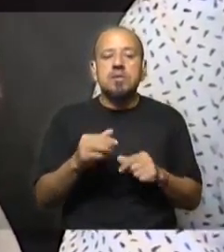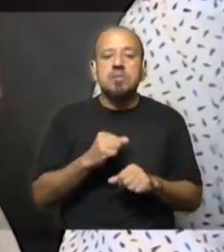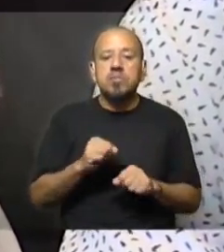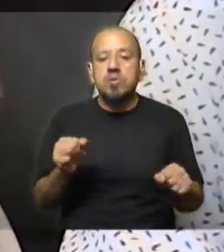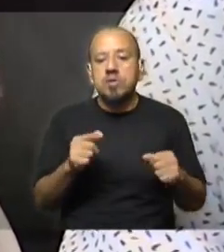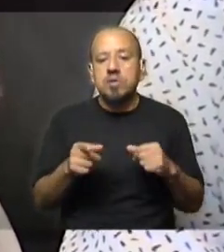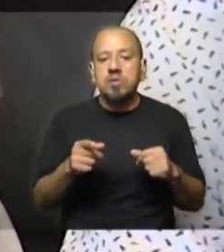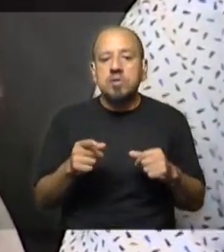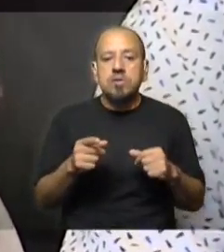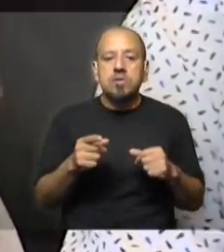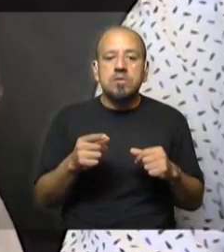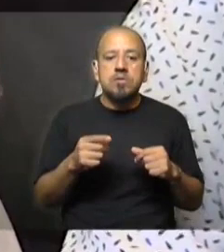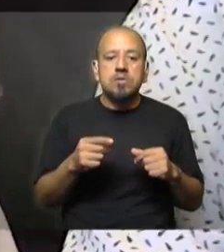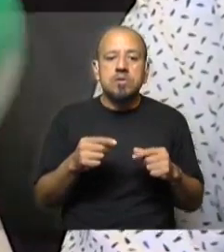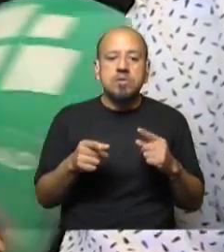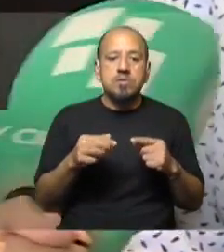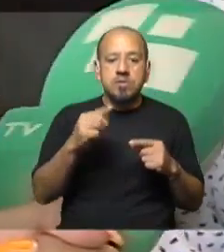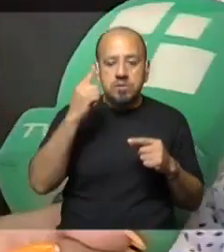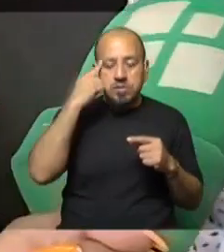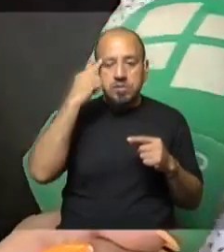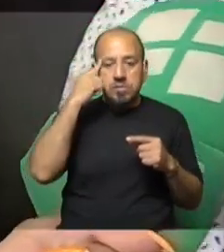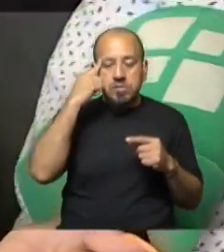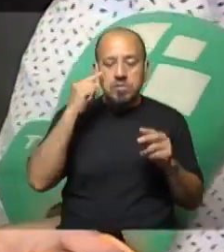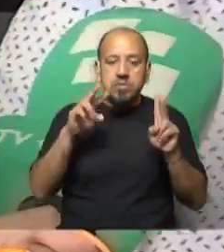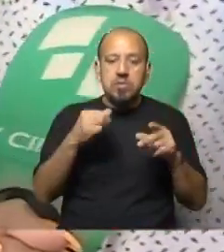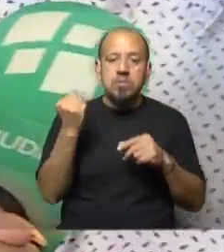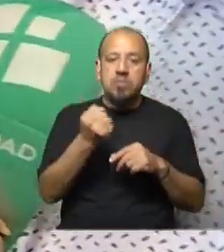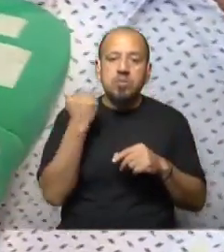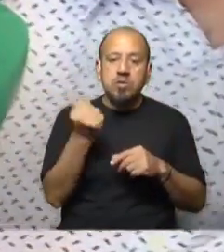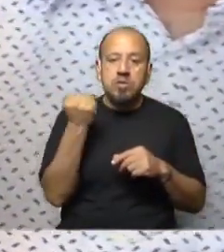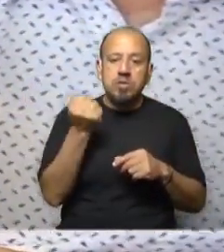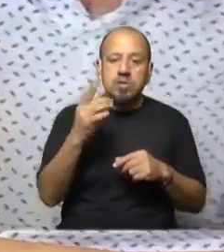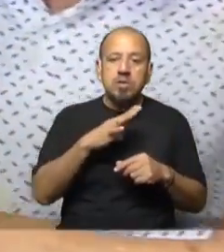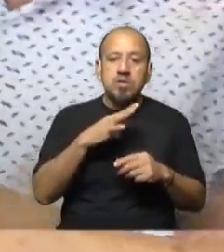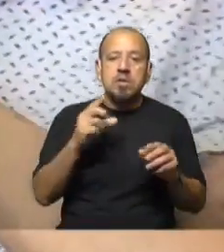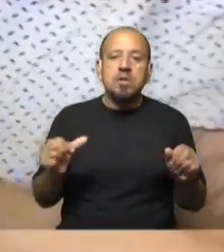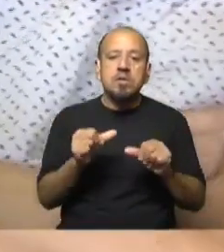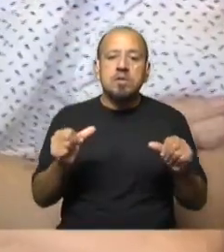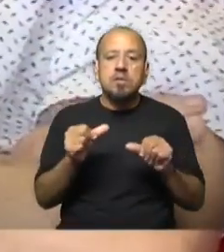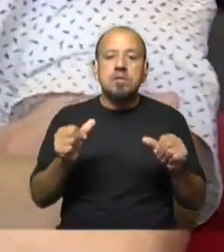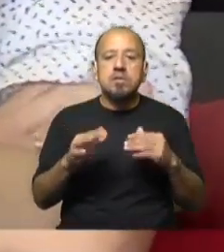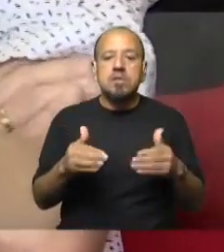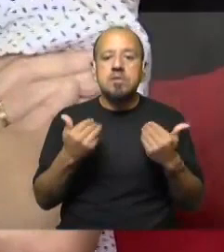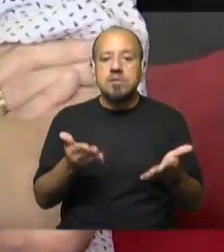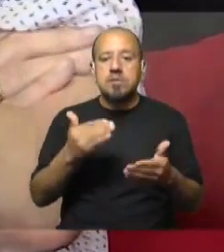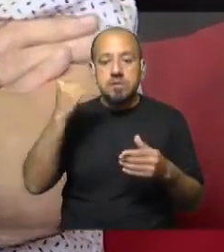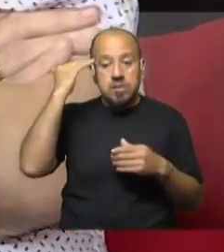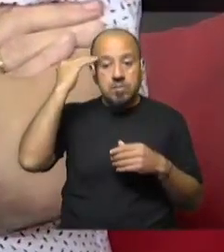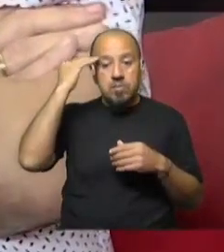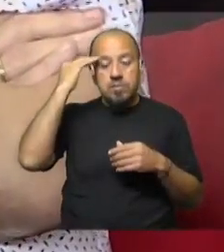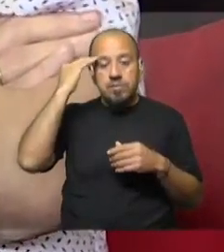olvido. Pensamos de que era un asunto muy importante y que teníamos que hacerlo para devolverle la memoria.